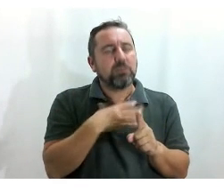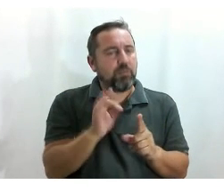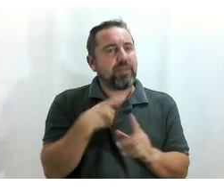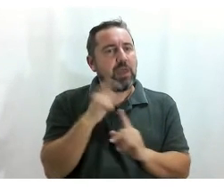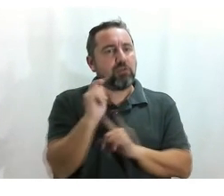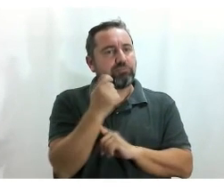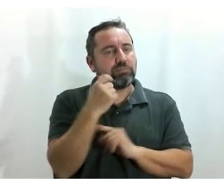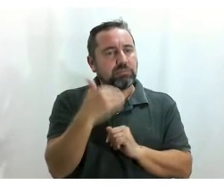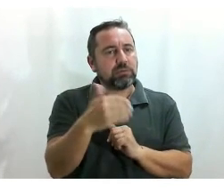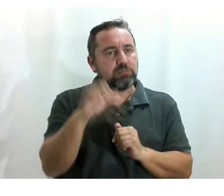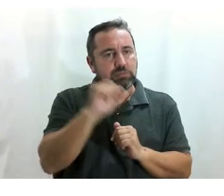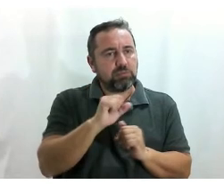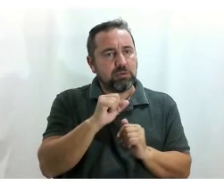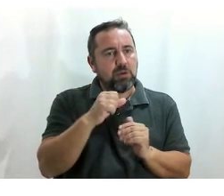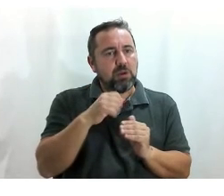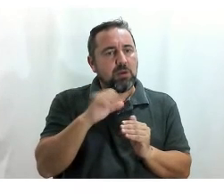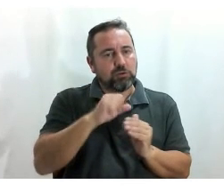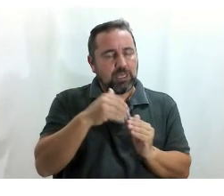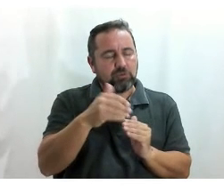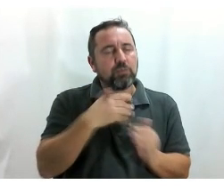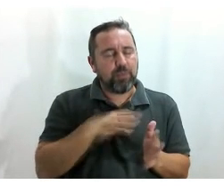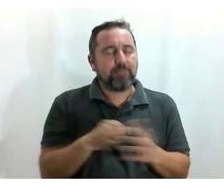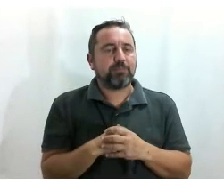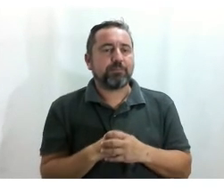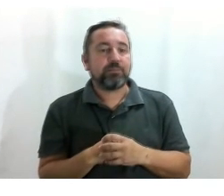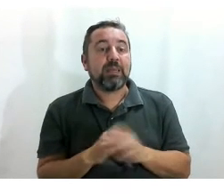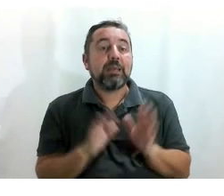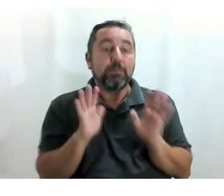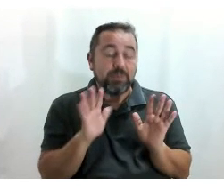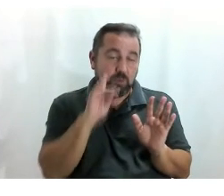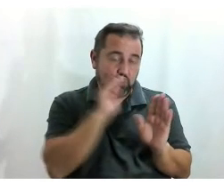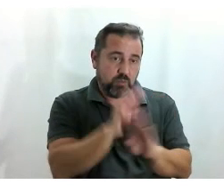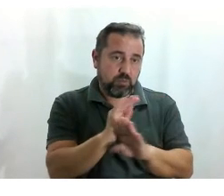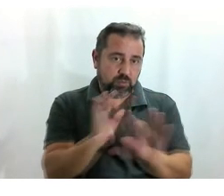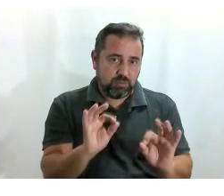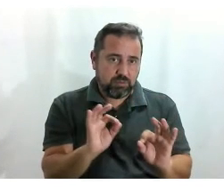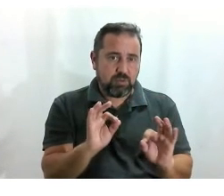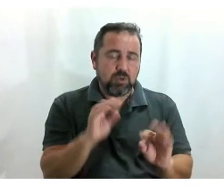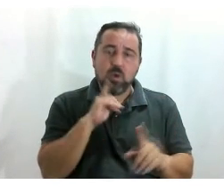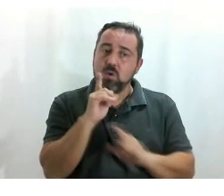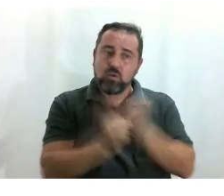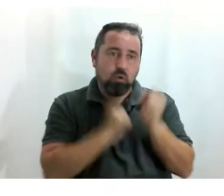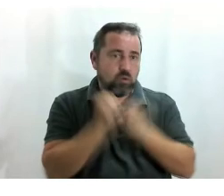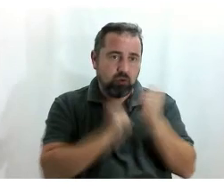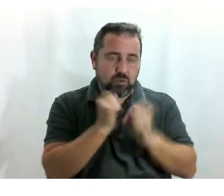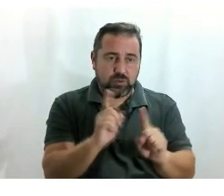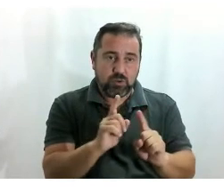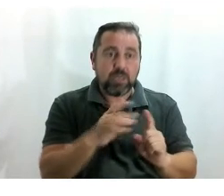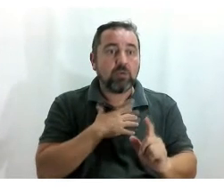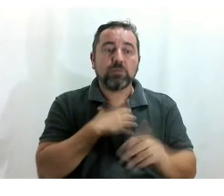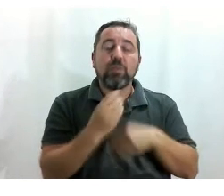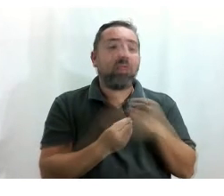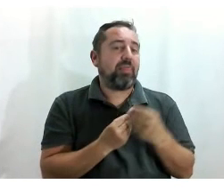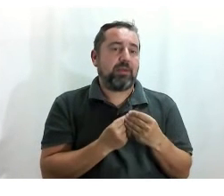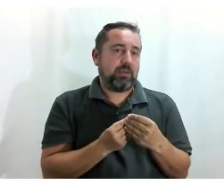en los próximos años. Pero hay que tener precaución, no hay que correr y no se puede hacer lo